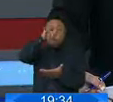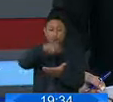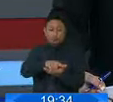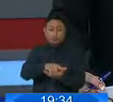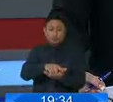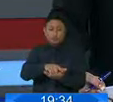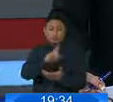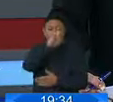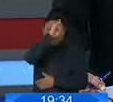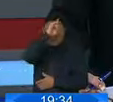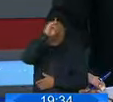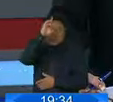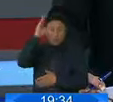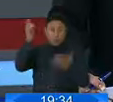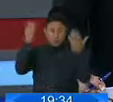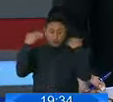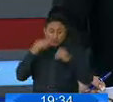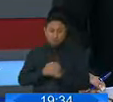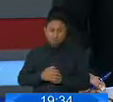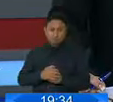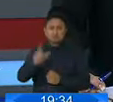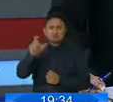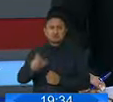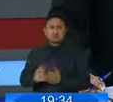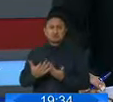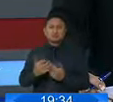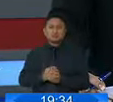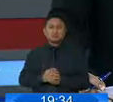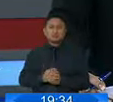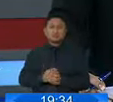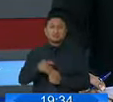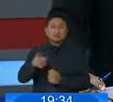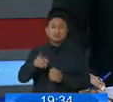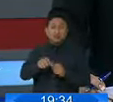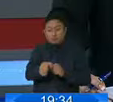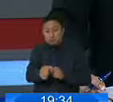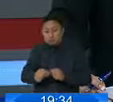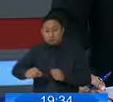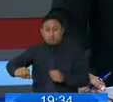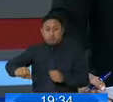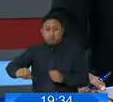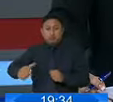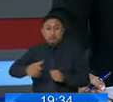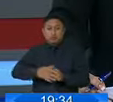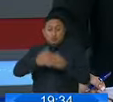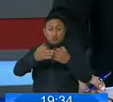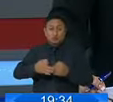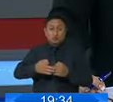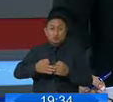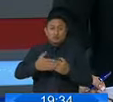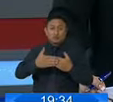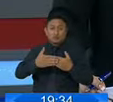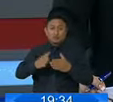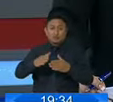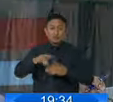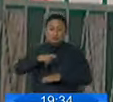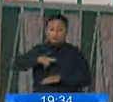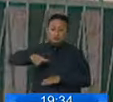ruta Madrid-Guayaquil. El sujeto pretendió abrir la puerta de la nave cuando sobrevolaba el Océano